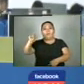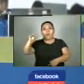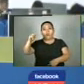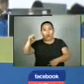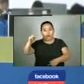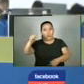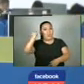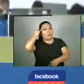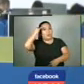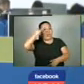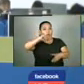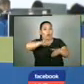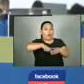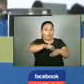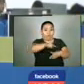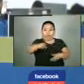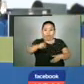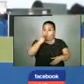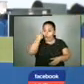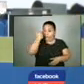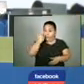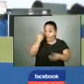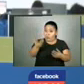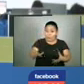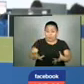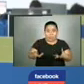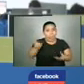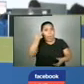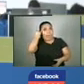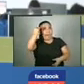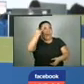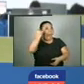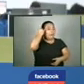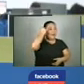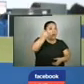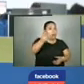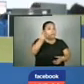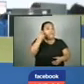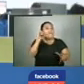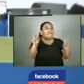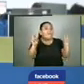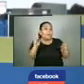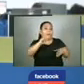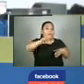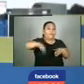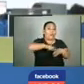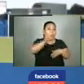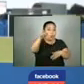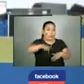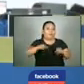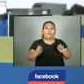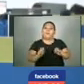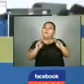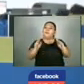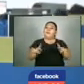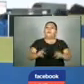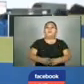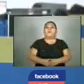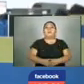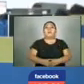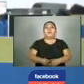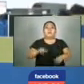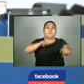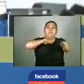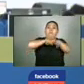el nombre, todos aquellos jóvenes que tengan una idea o emprendimiento en el área culinaria, esta es la oportunidad. Tenemos este